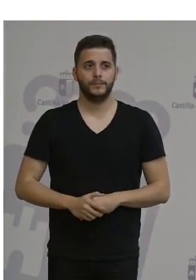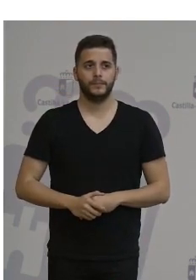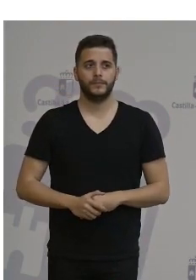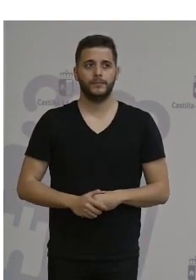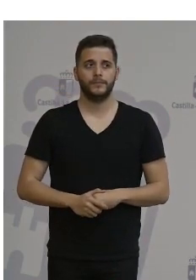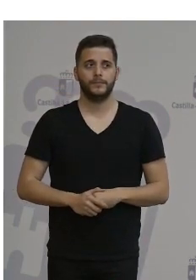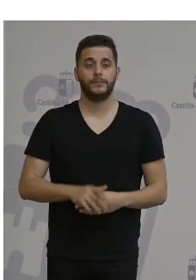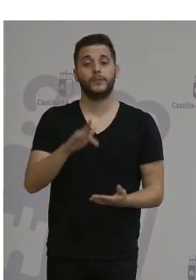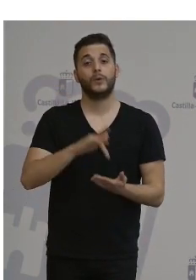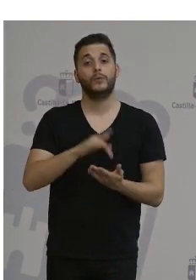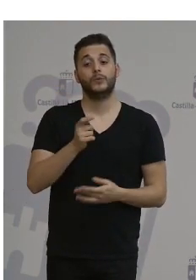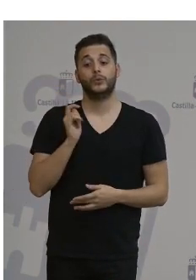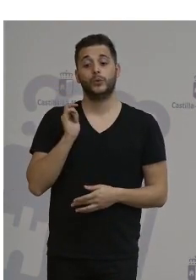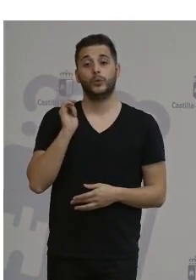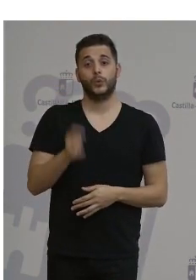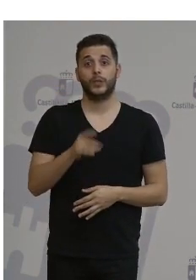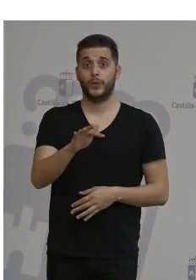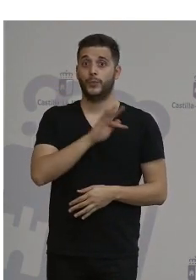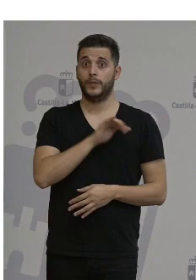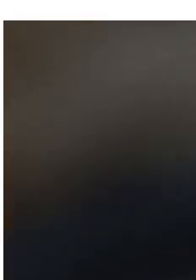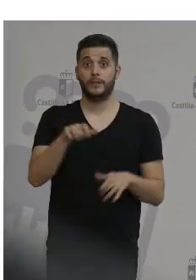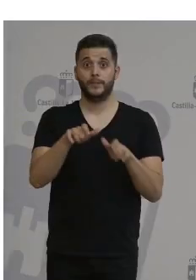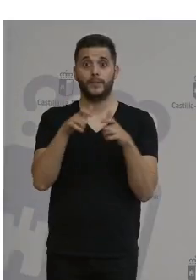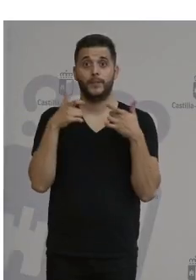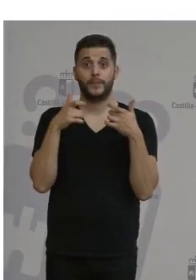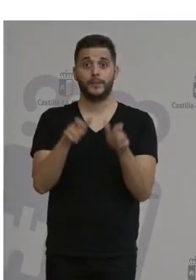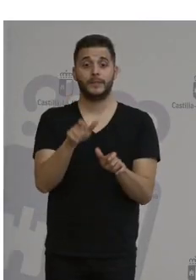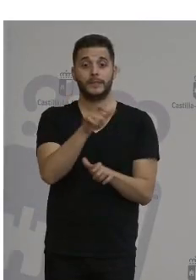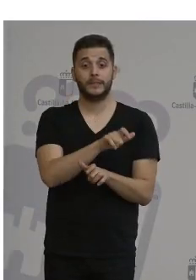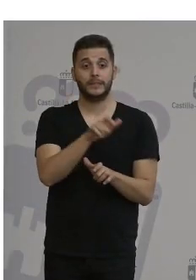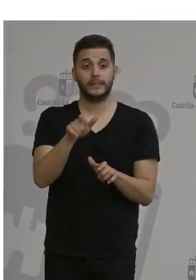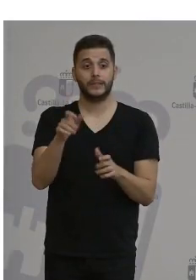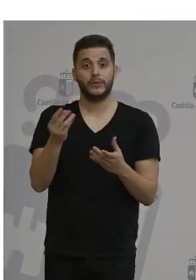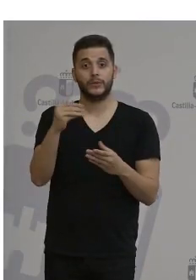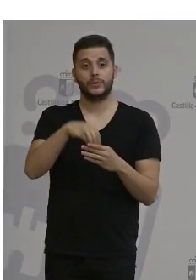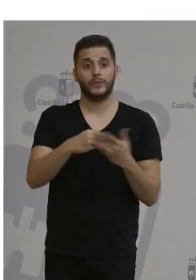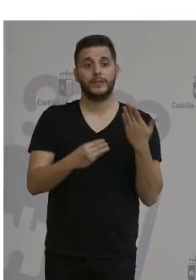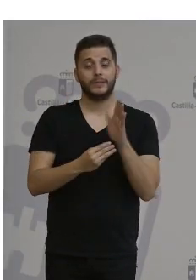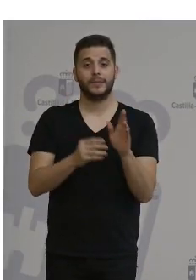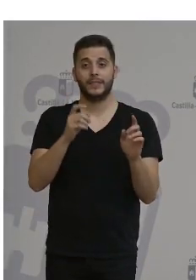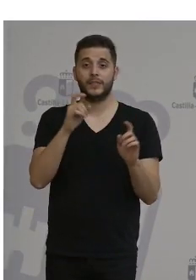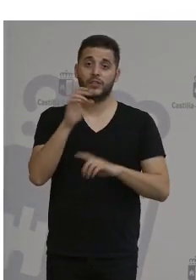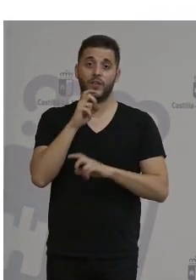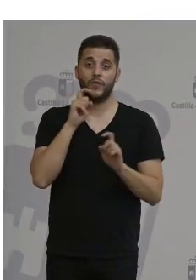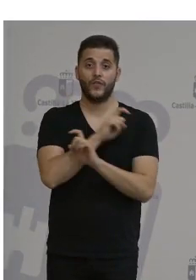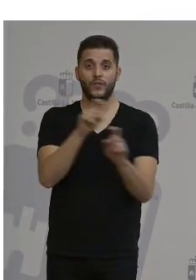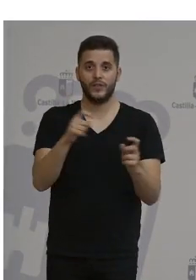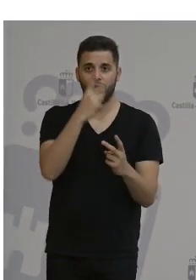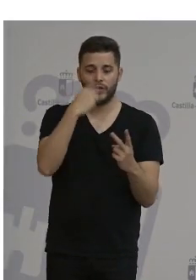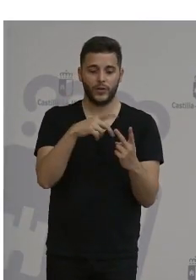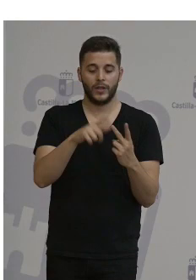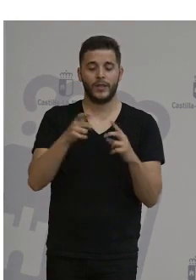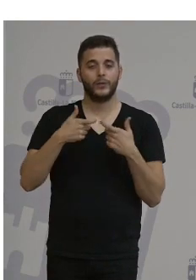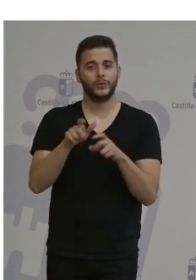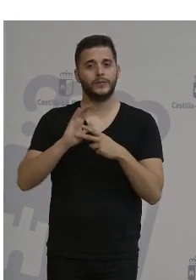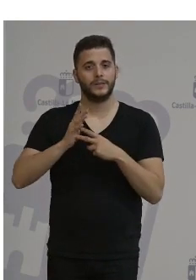El jurado de este premio estuvo compuesto por representantes de Fundación 11, Junta de Castilla-La Mancha,